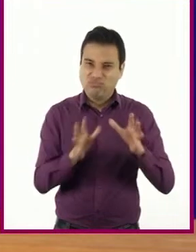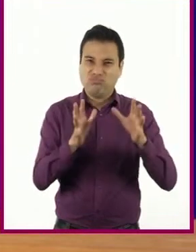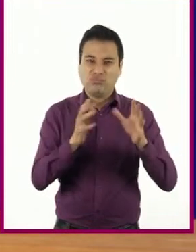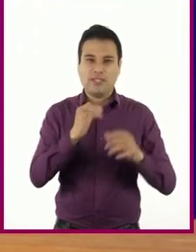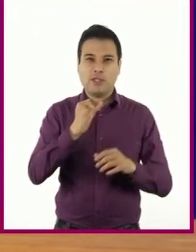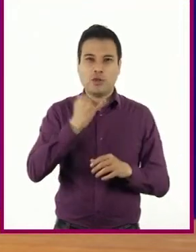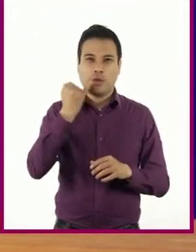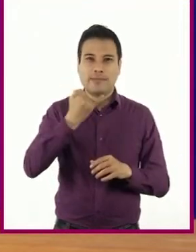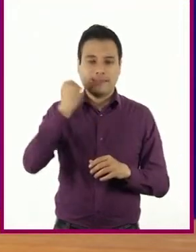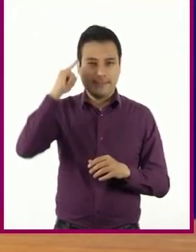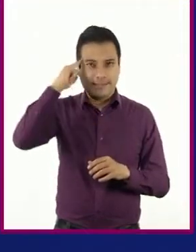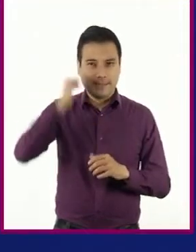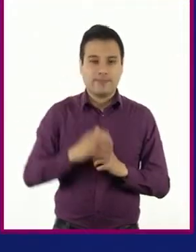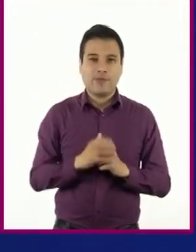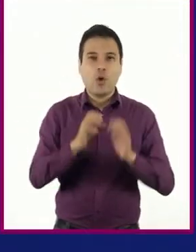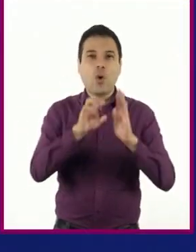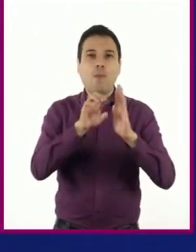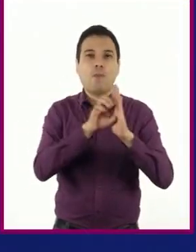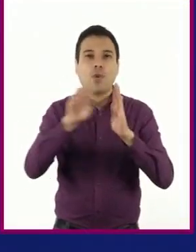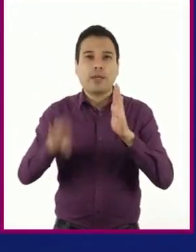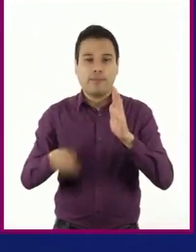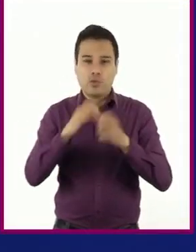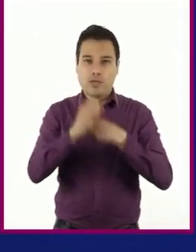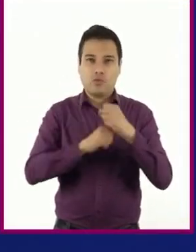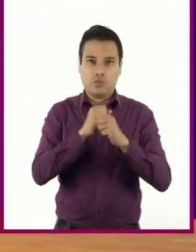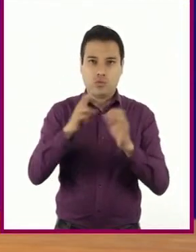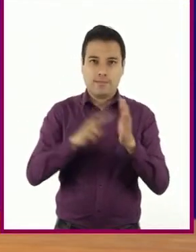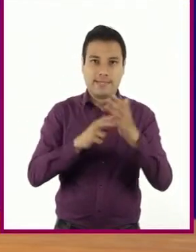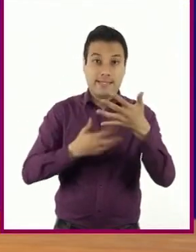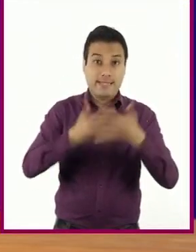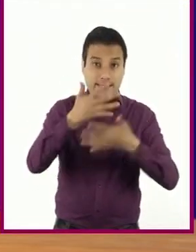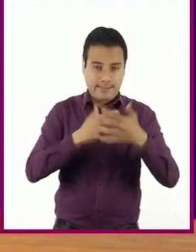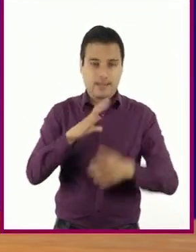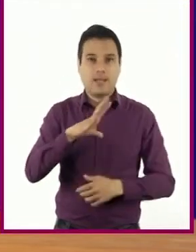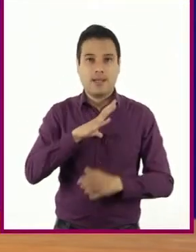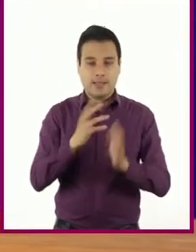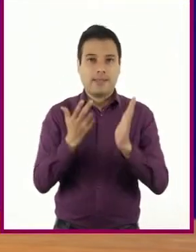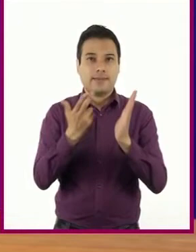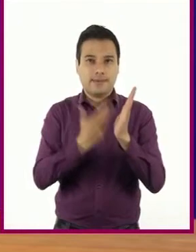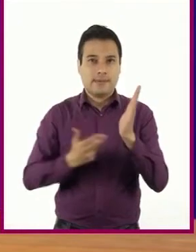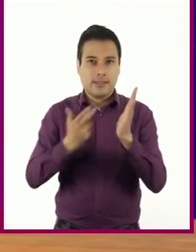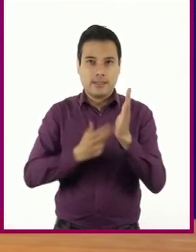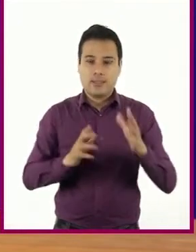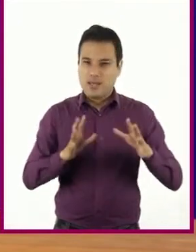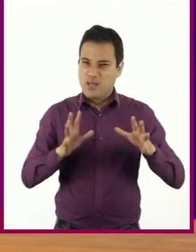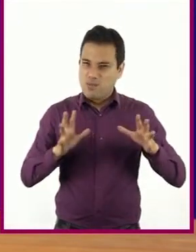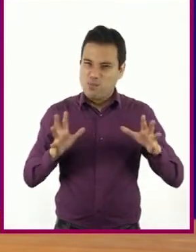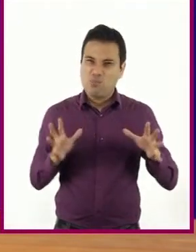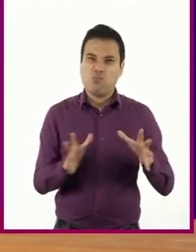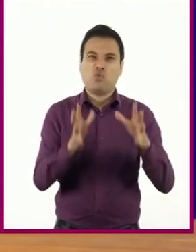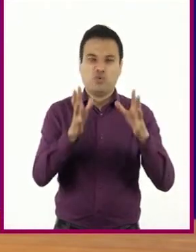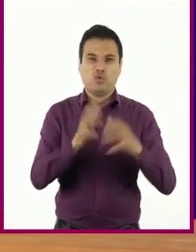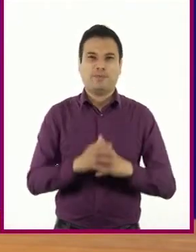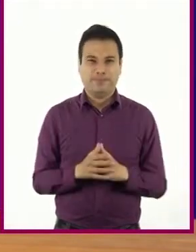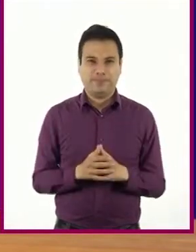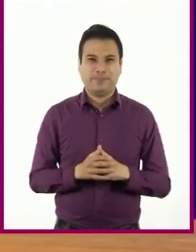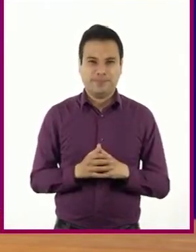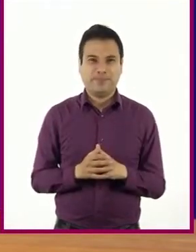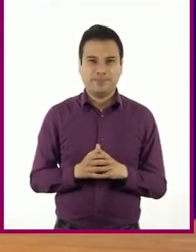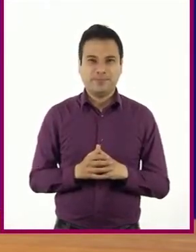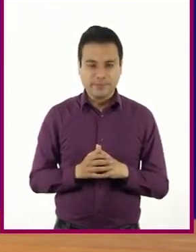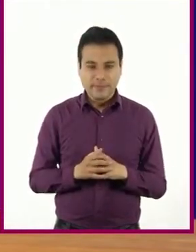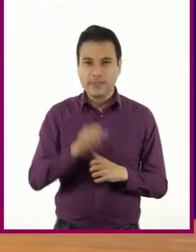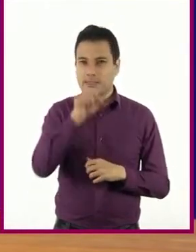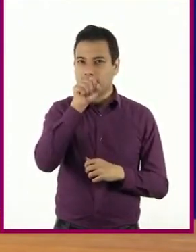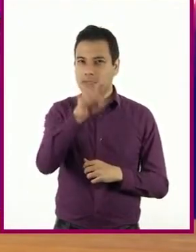lengua indígena. Por ejemplo, en el 2015 realizó un taller sobre el impulso y la valoración en compañía con la CDI, Comisión